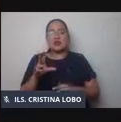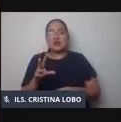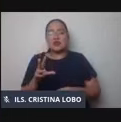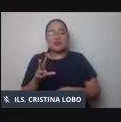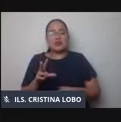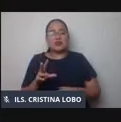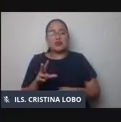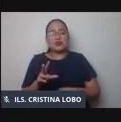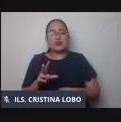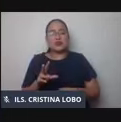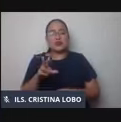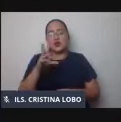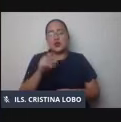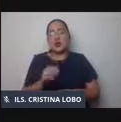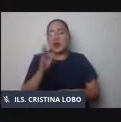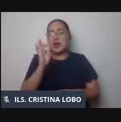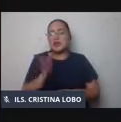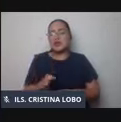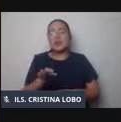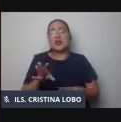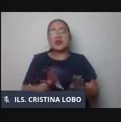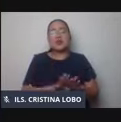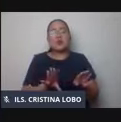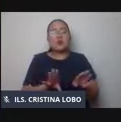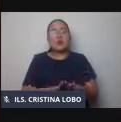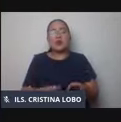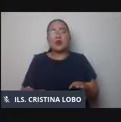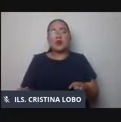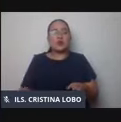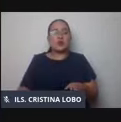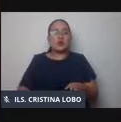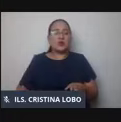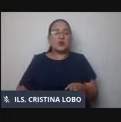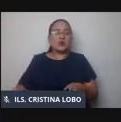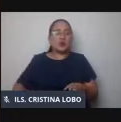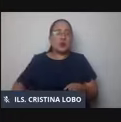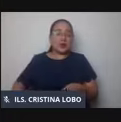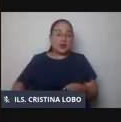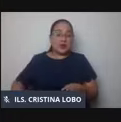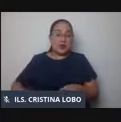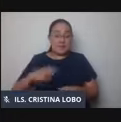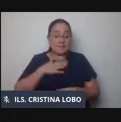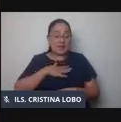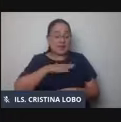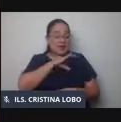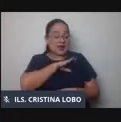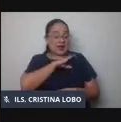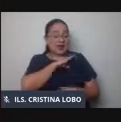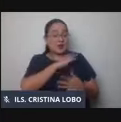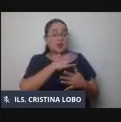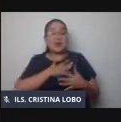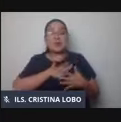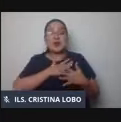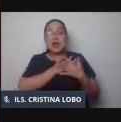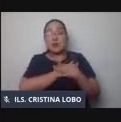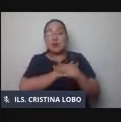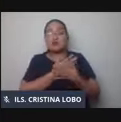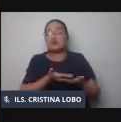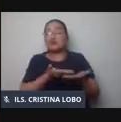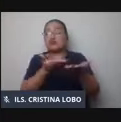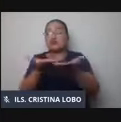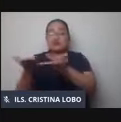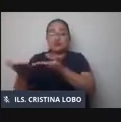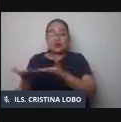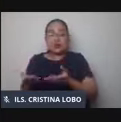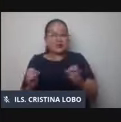no se permiten de ninguna manera compartir el cariño, compartir su cariño con otras personas, ni